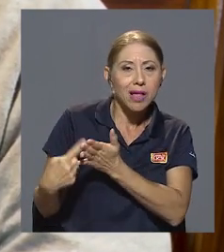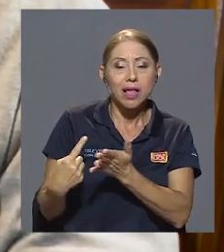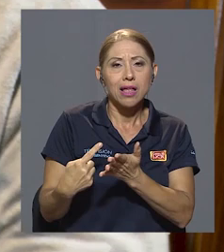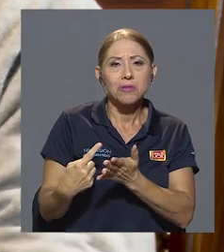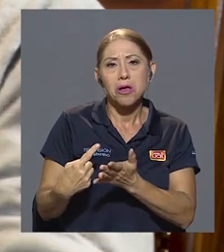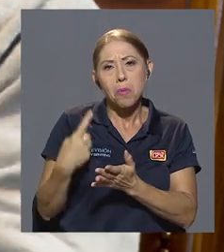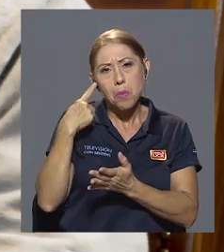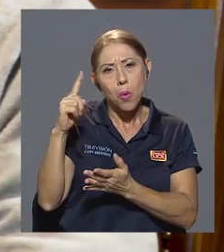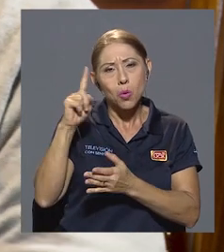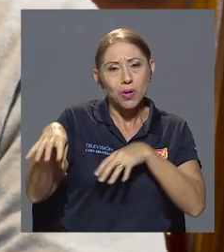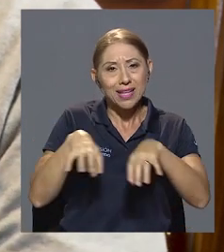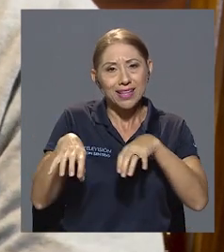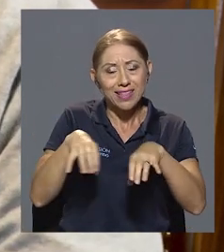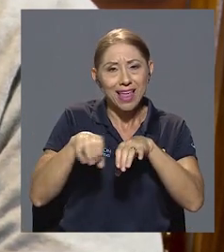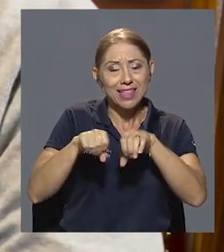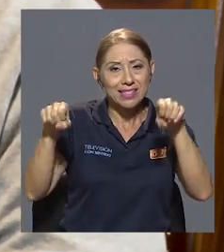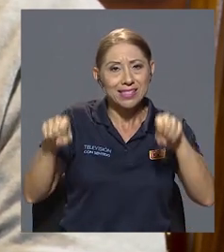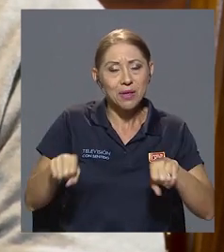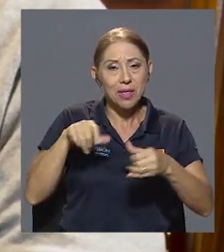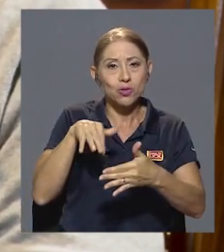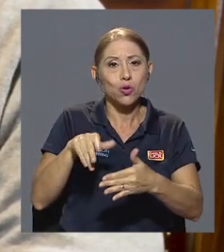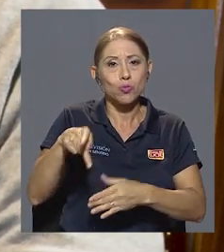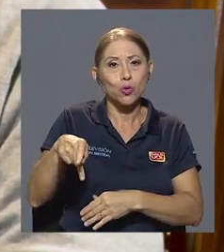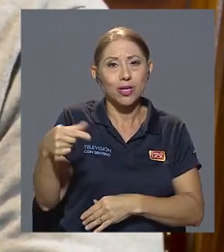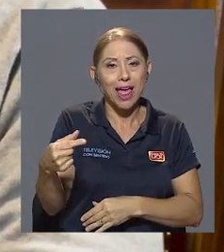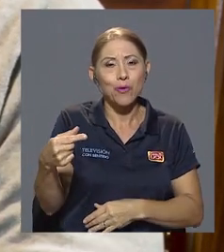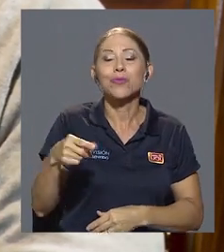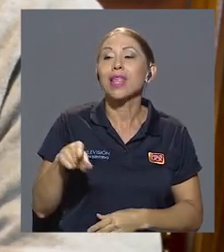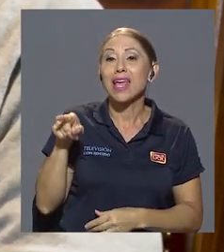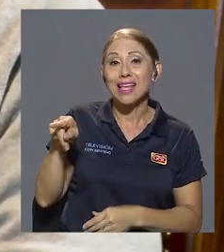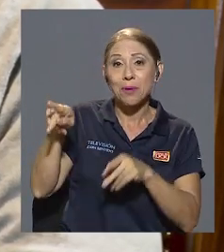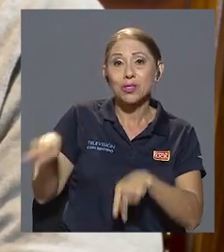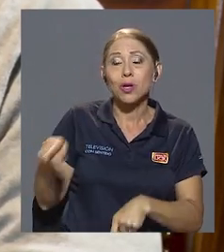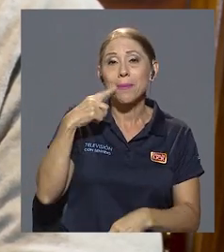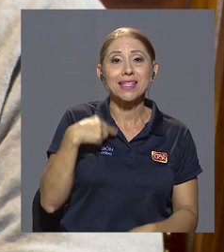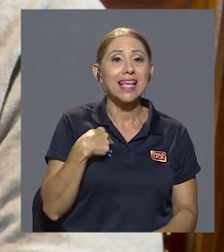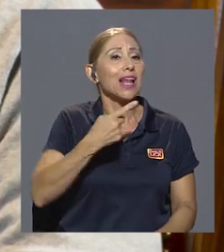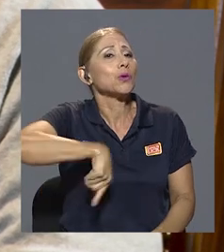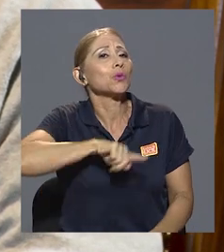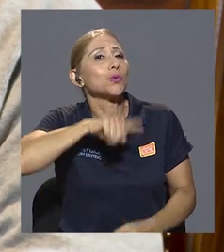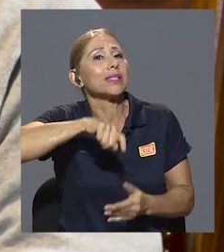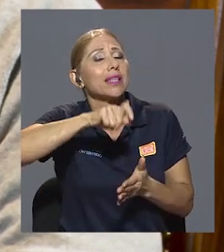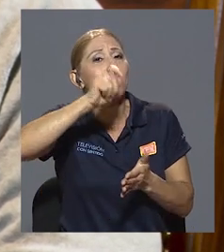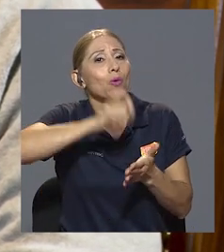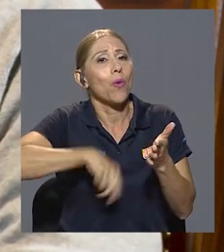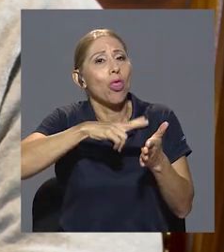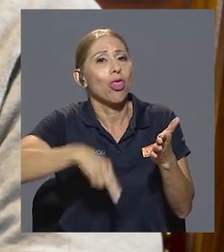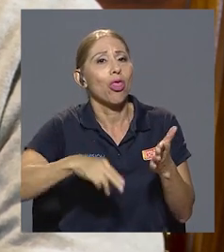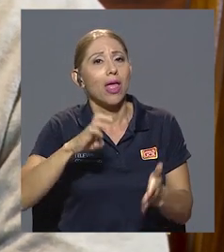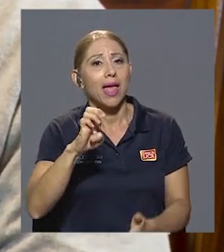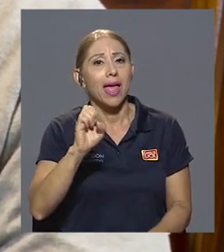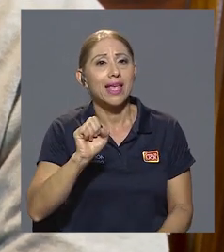en el marco de una actividad de posgrado que ocuparíamos decía esa persona un esquipulas 3